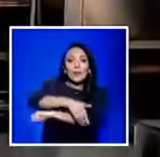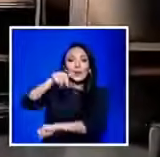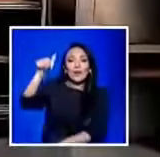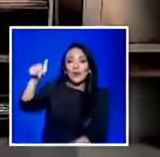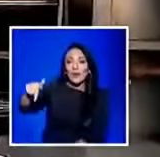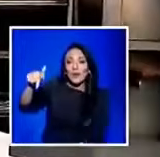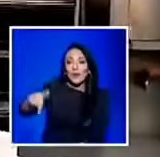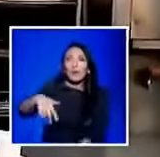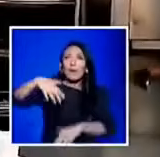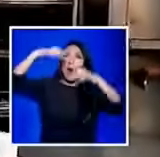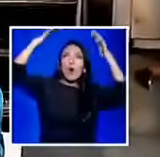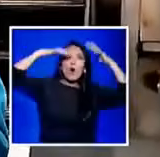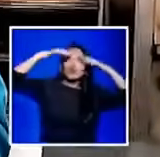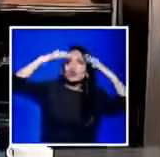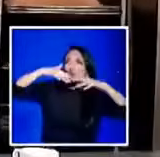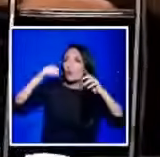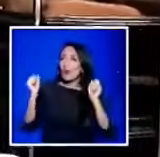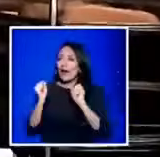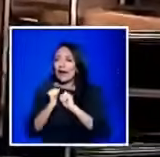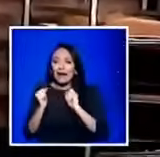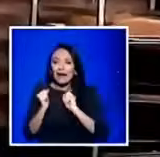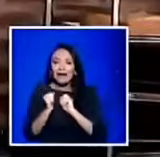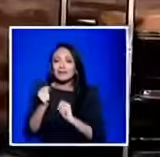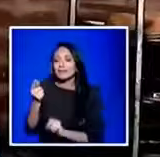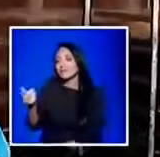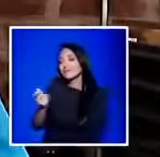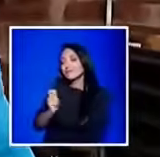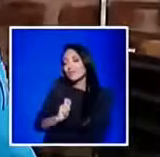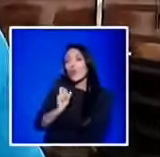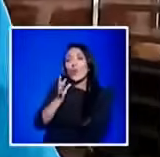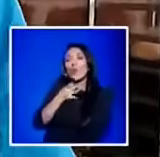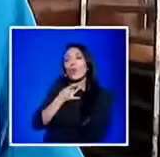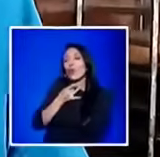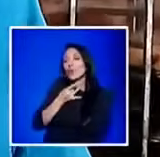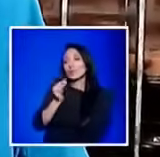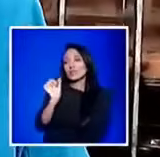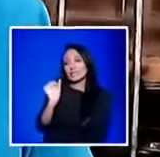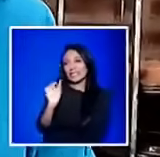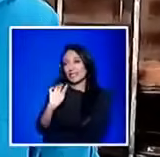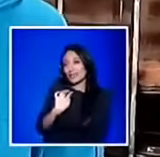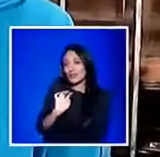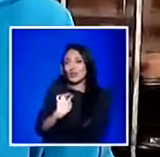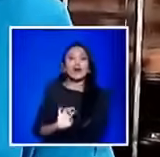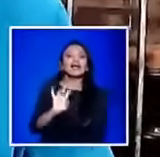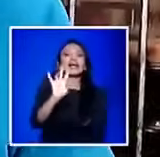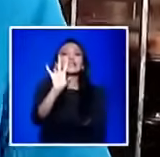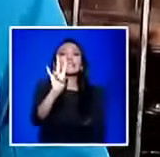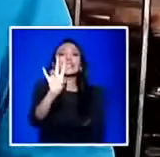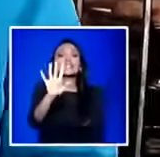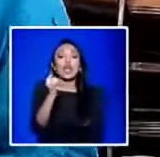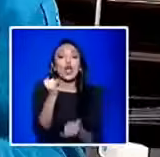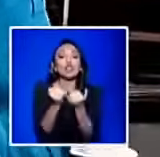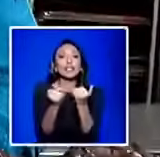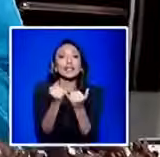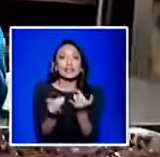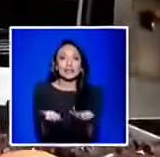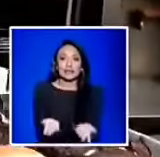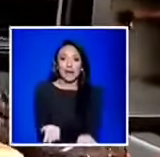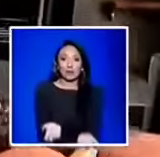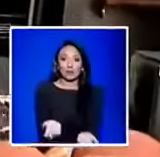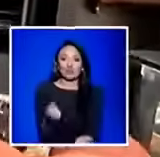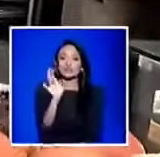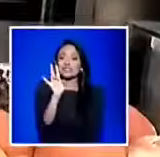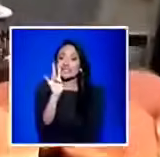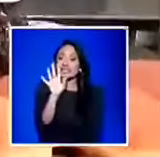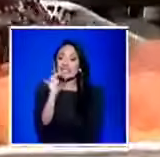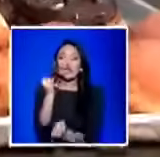bajo lluvias, en el frío, también nos damos nuestros gustitos como esta donita. 75 centavos esta dona gigante, son